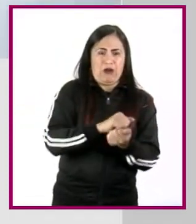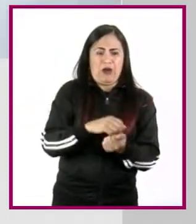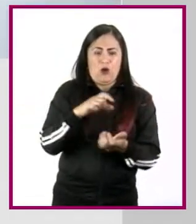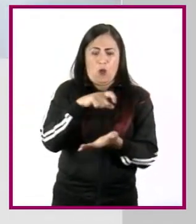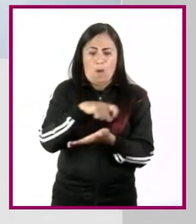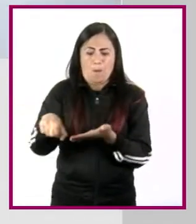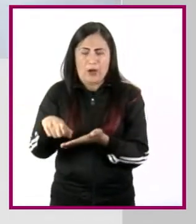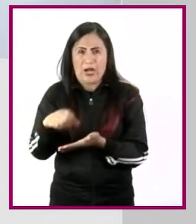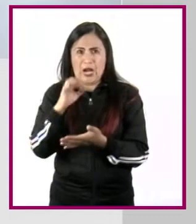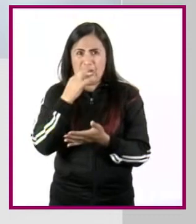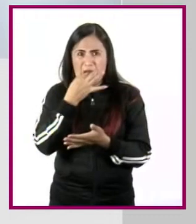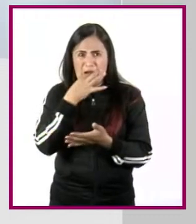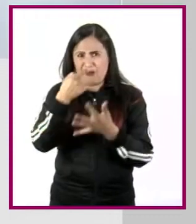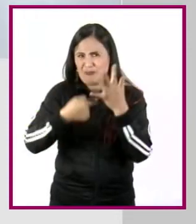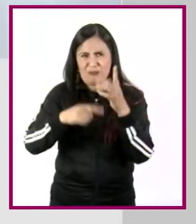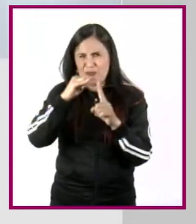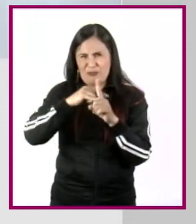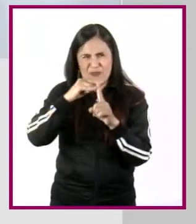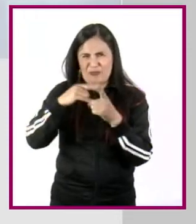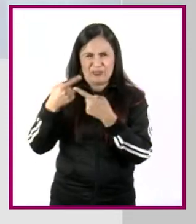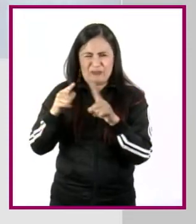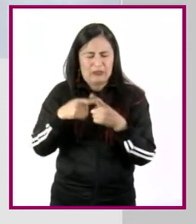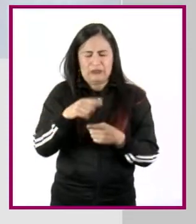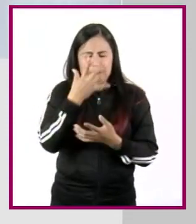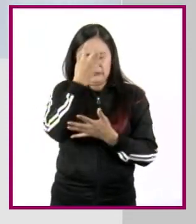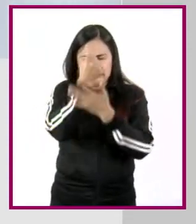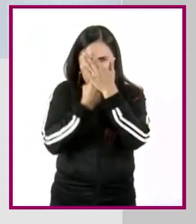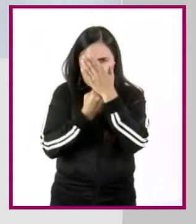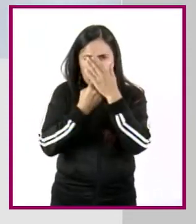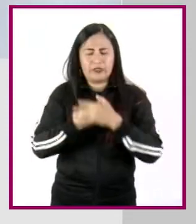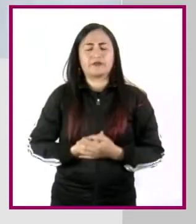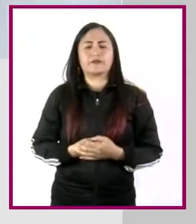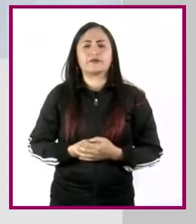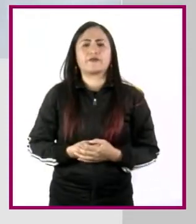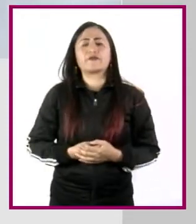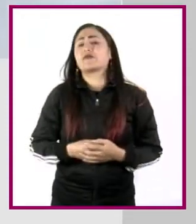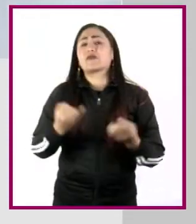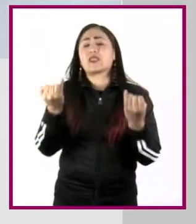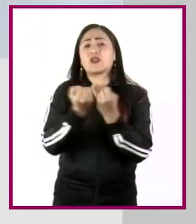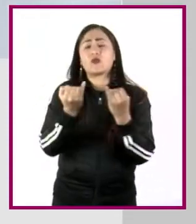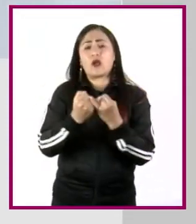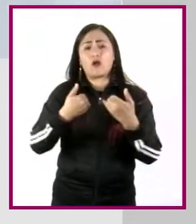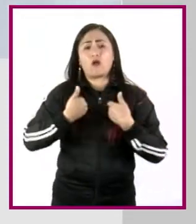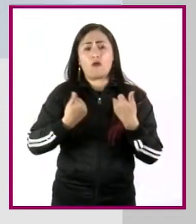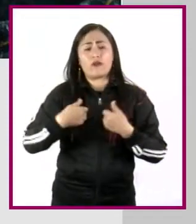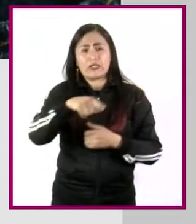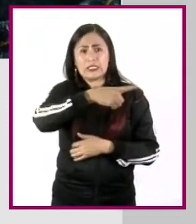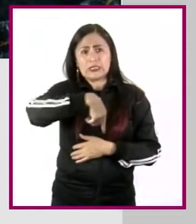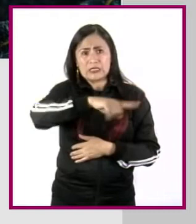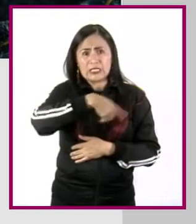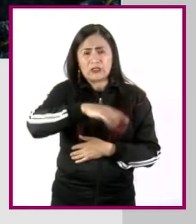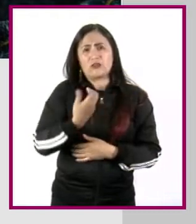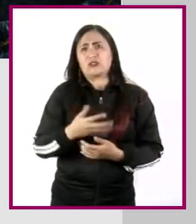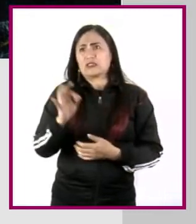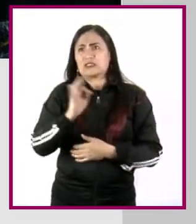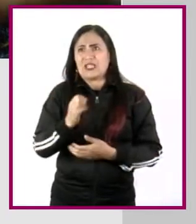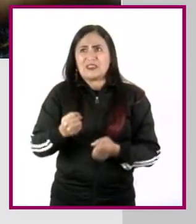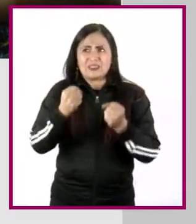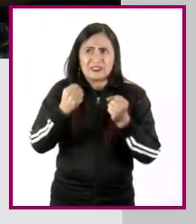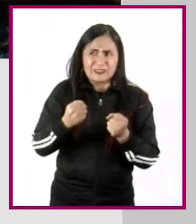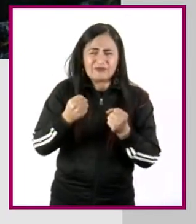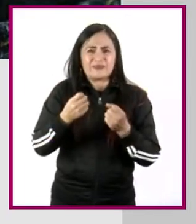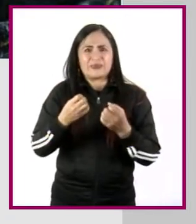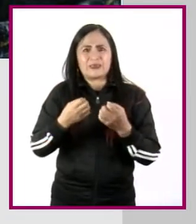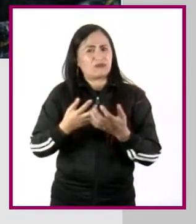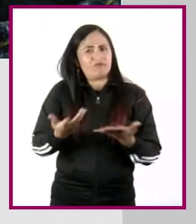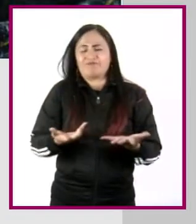pena. La falta de habilidades que tienen adolescentes y jóvenes también para tomar decisiones, o la poca firmeza al tomarlas, ¿no? Y